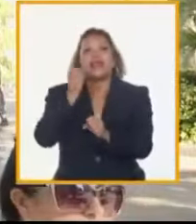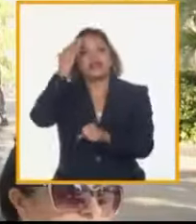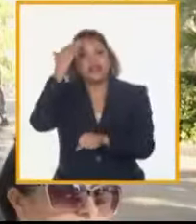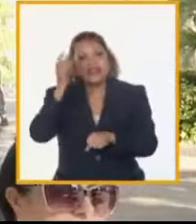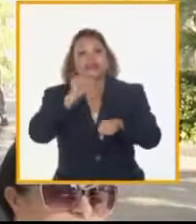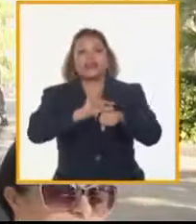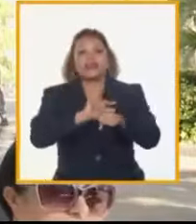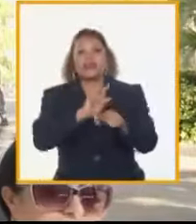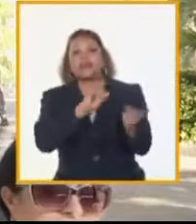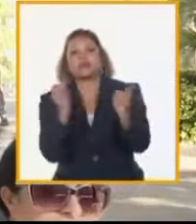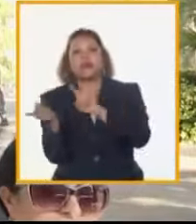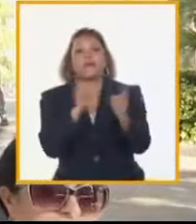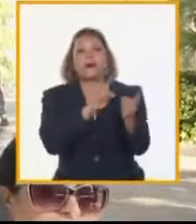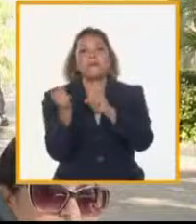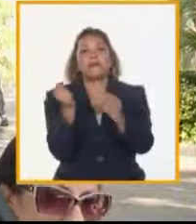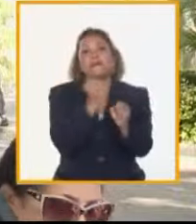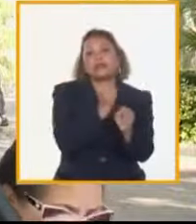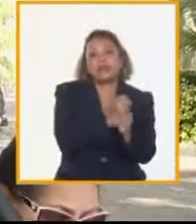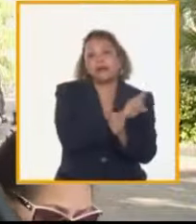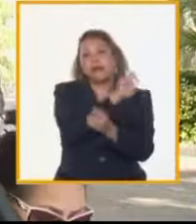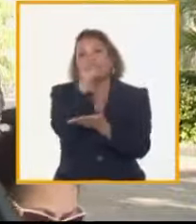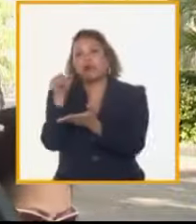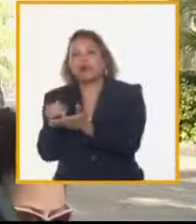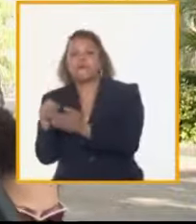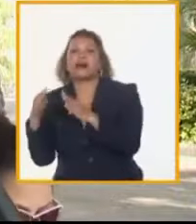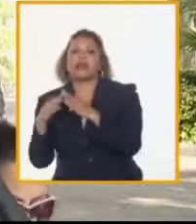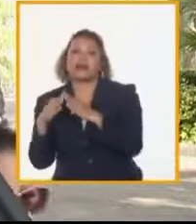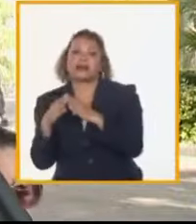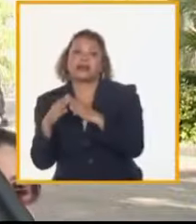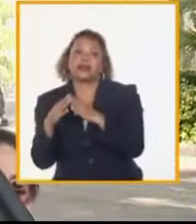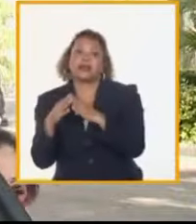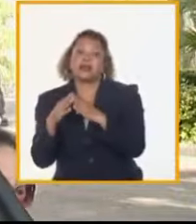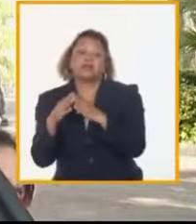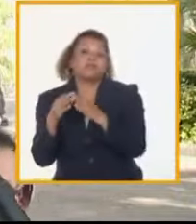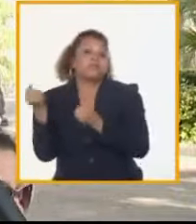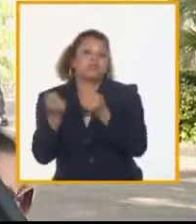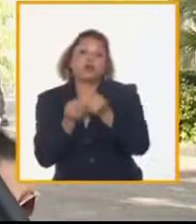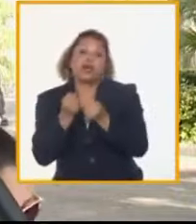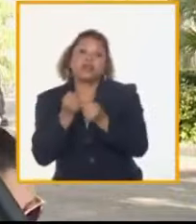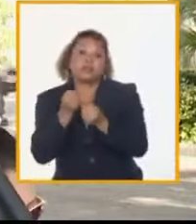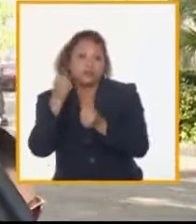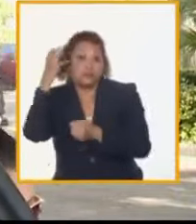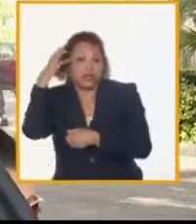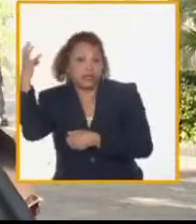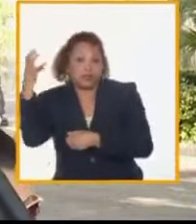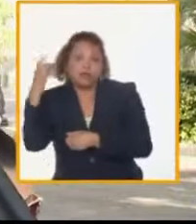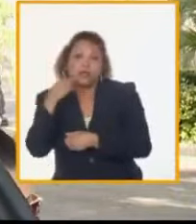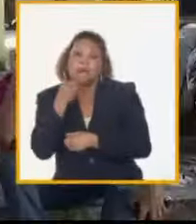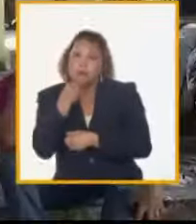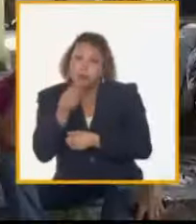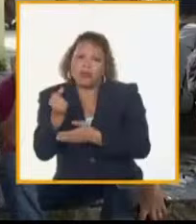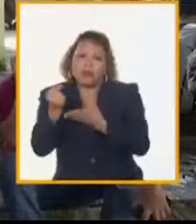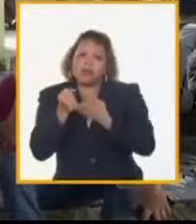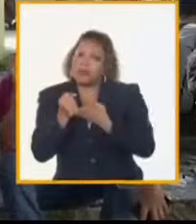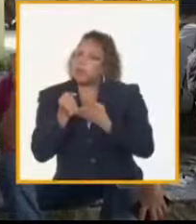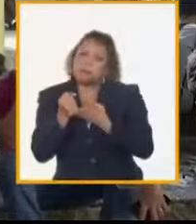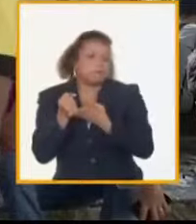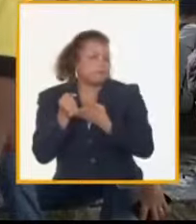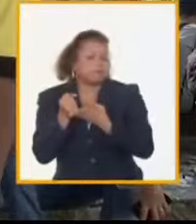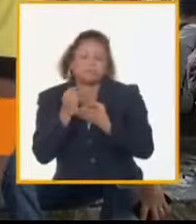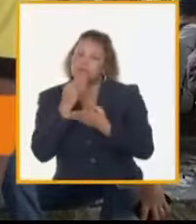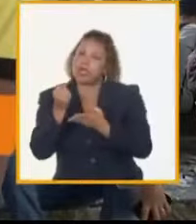que me muevo tanto para ir al trabajo como para regresar, porque los carros estatales podrían ayudar un poquito más, pero no están ayudando. Será